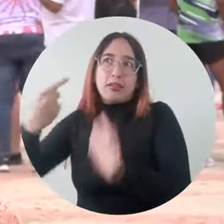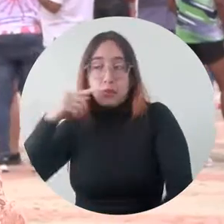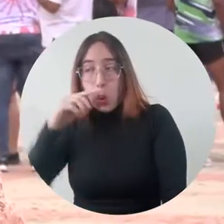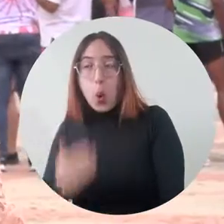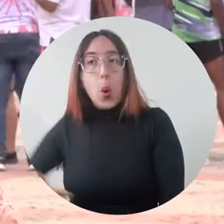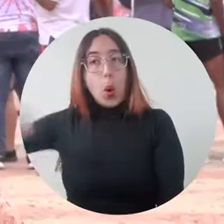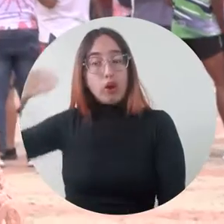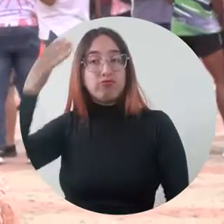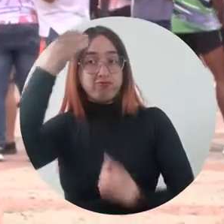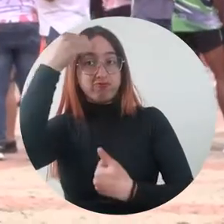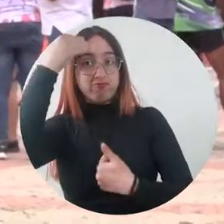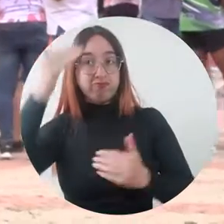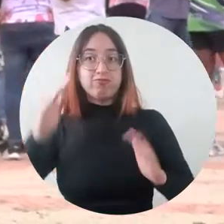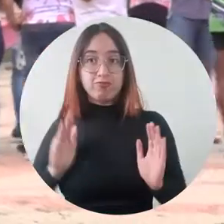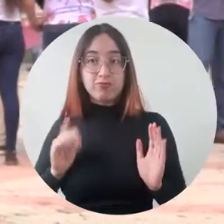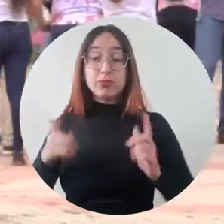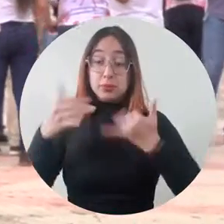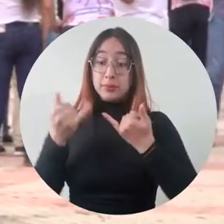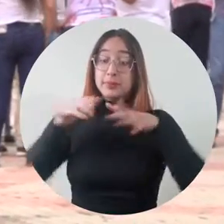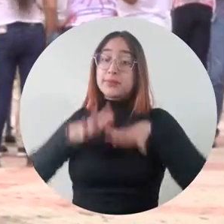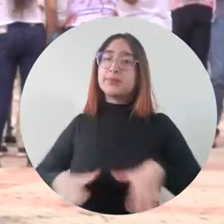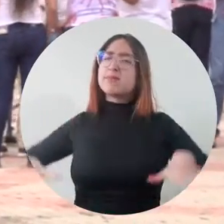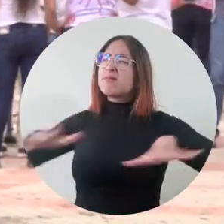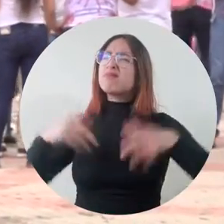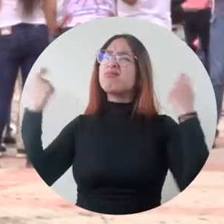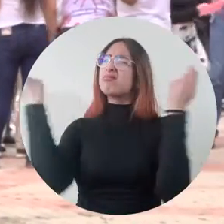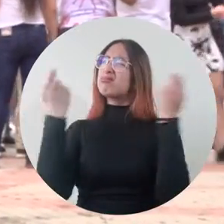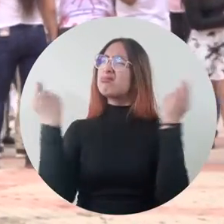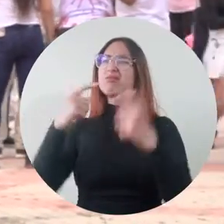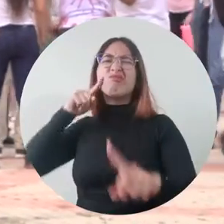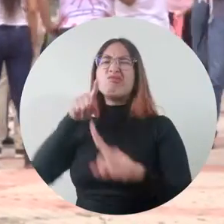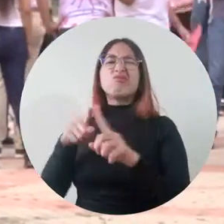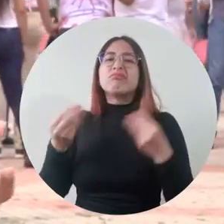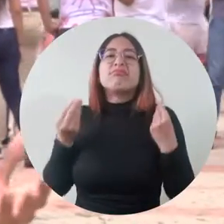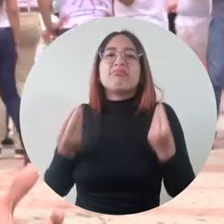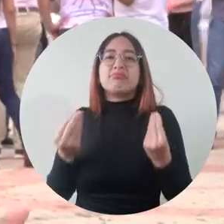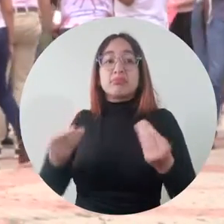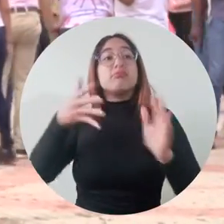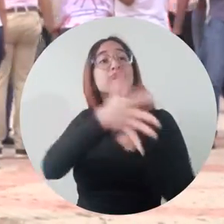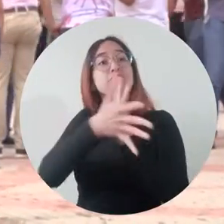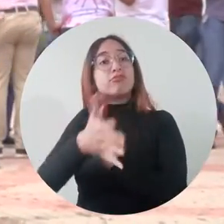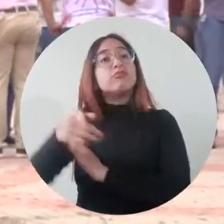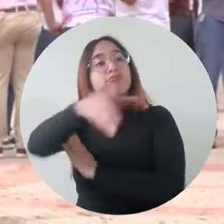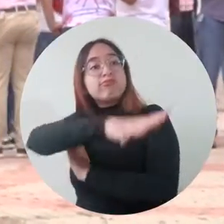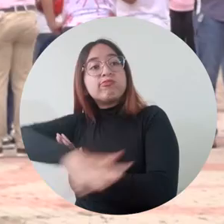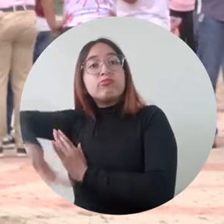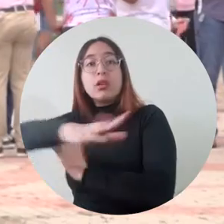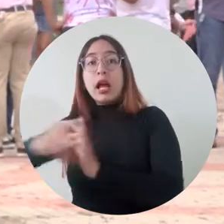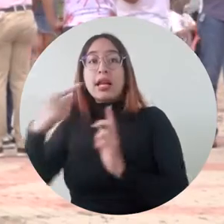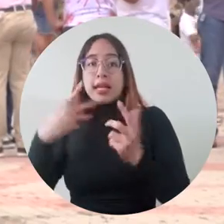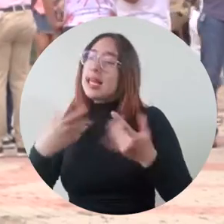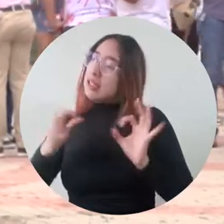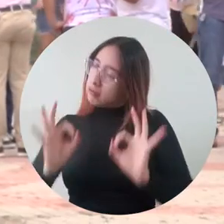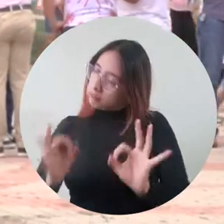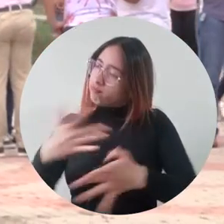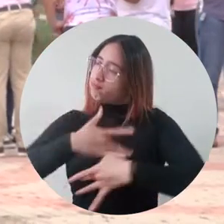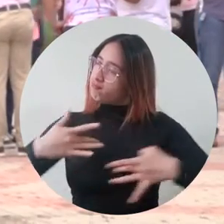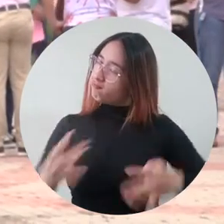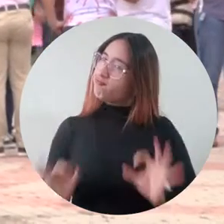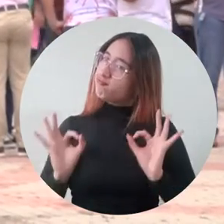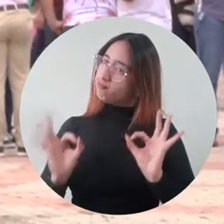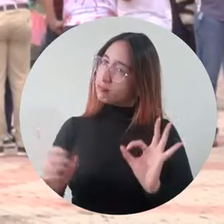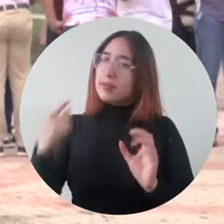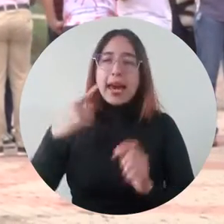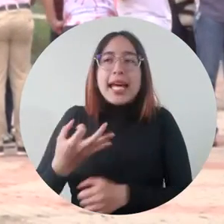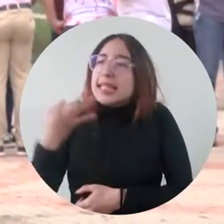estos espacios son específicamente para motivar a la población sana a